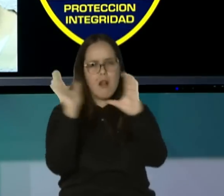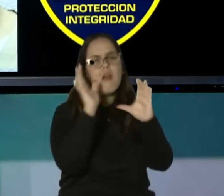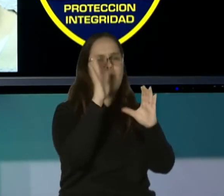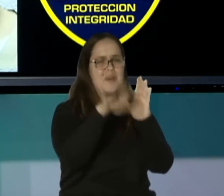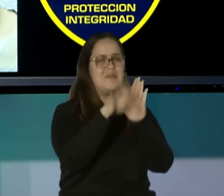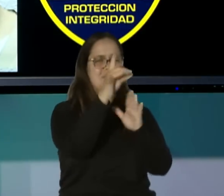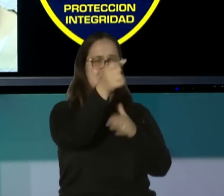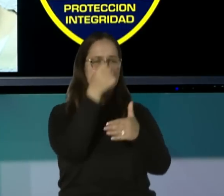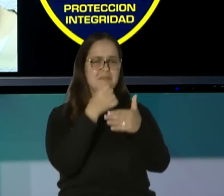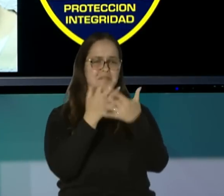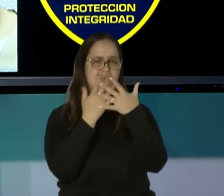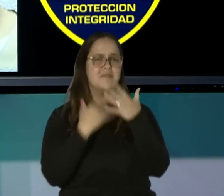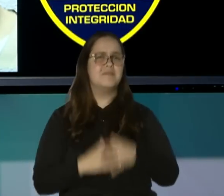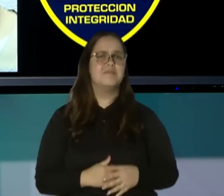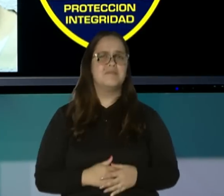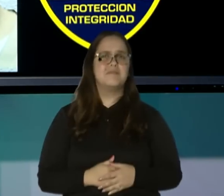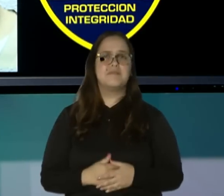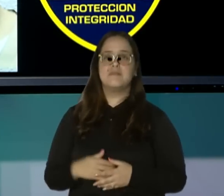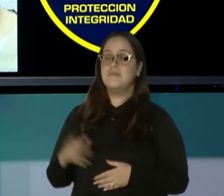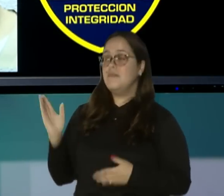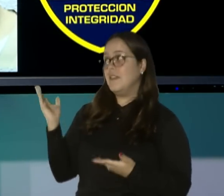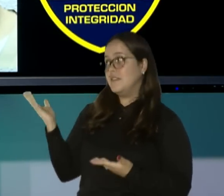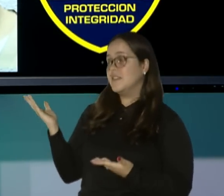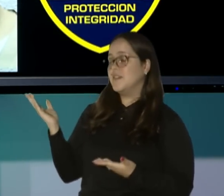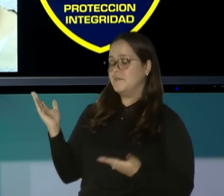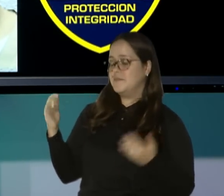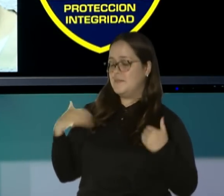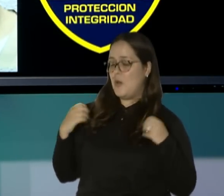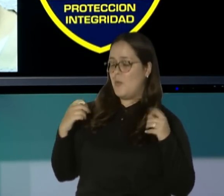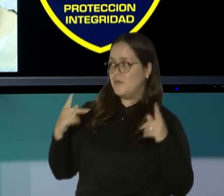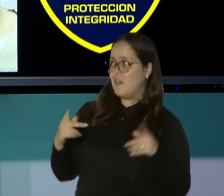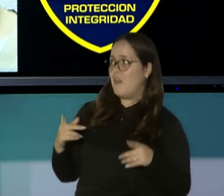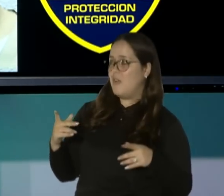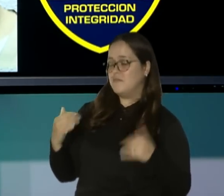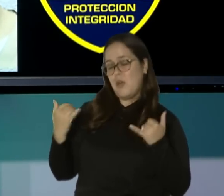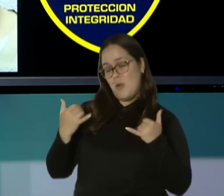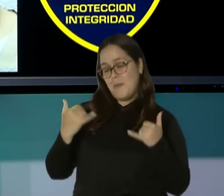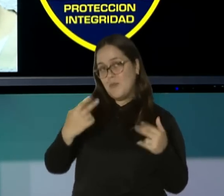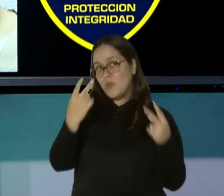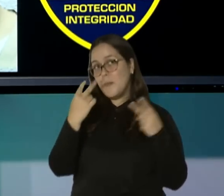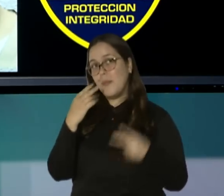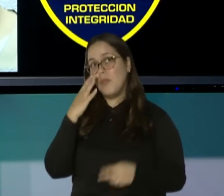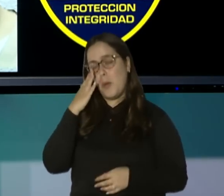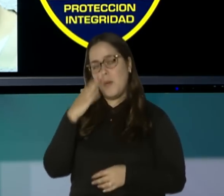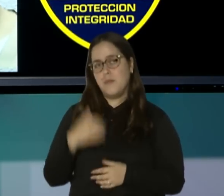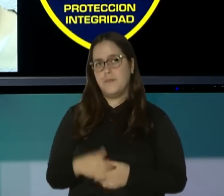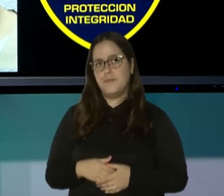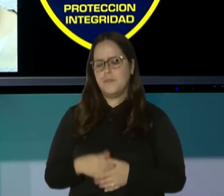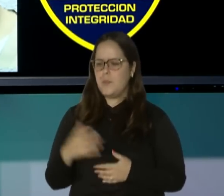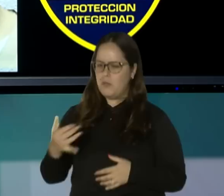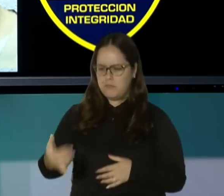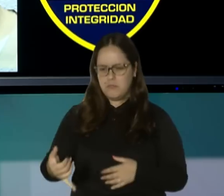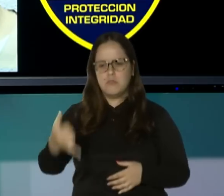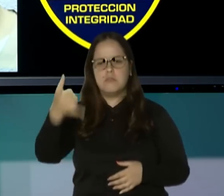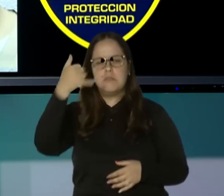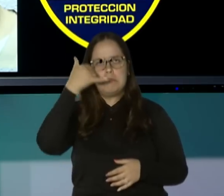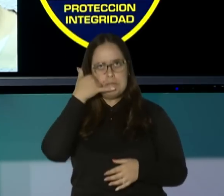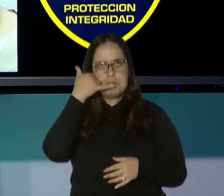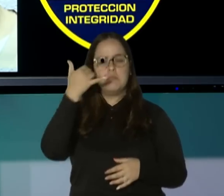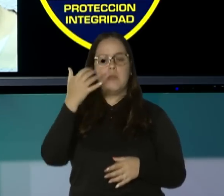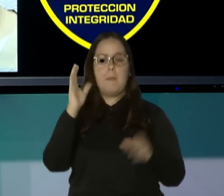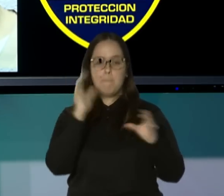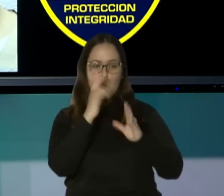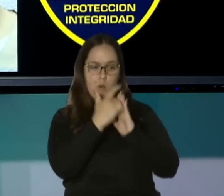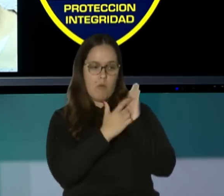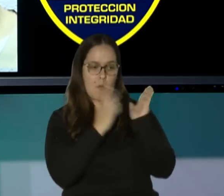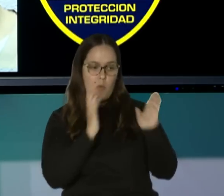Bemba, tienes esa oportunidad. Comunícate. Nos estás viendo en estos momentos. Agarra el teléfono y búscate un abogado,